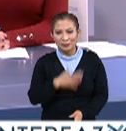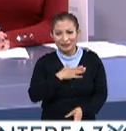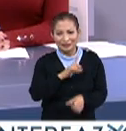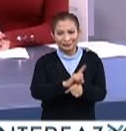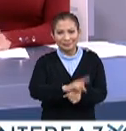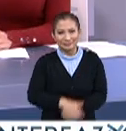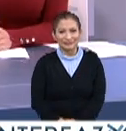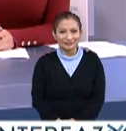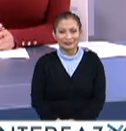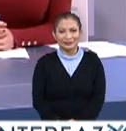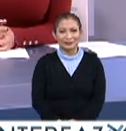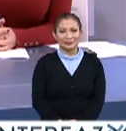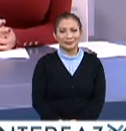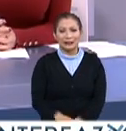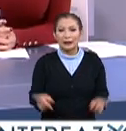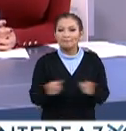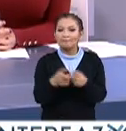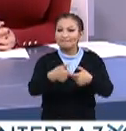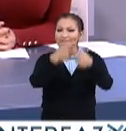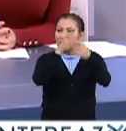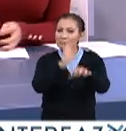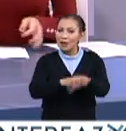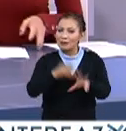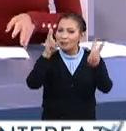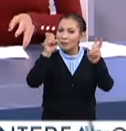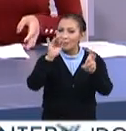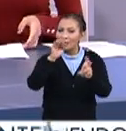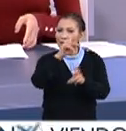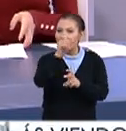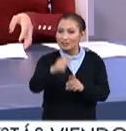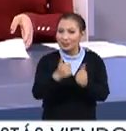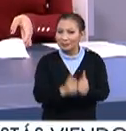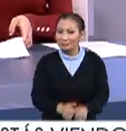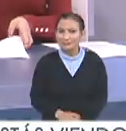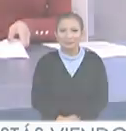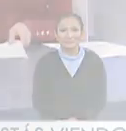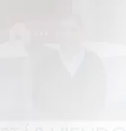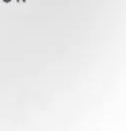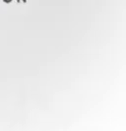días. Una breve pausa y seguimos con más temas en Interfaz. No se vayan.